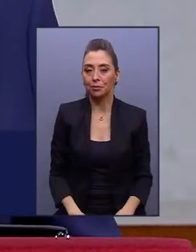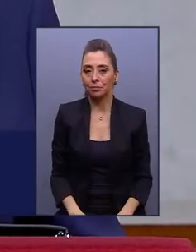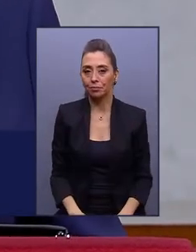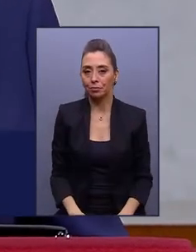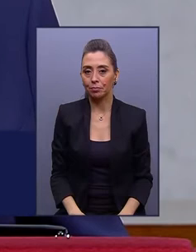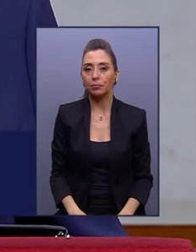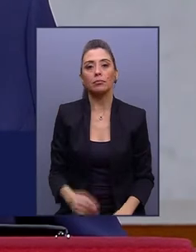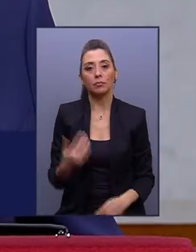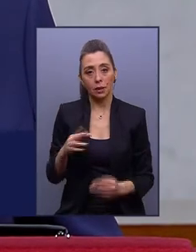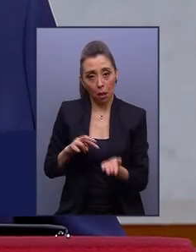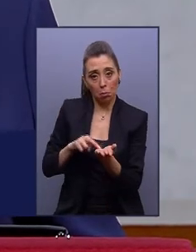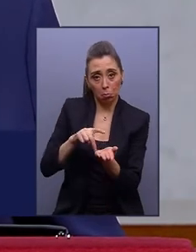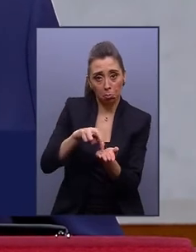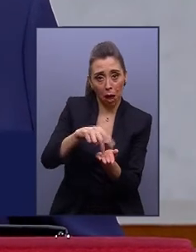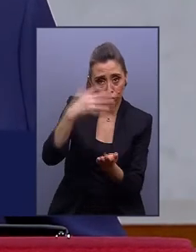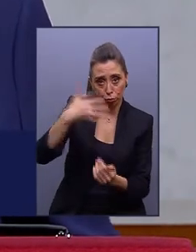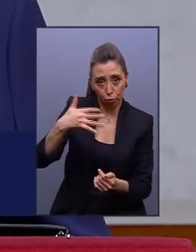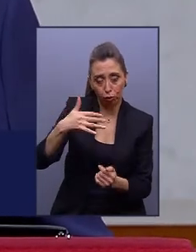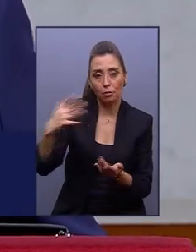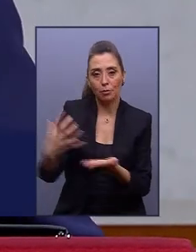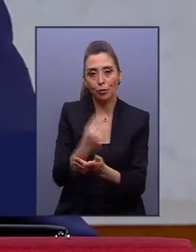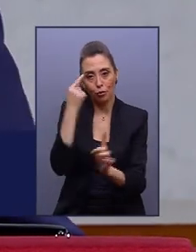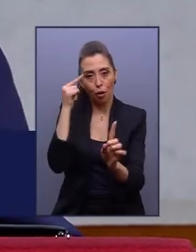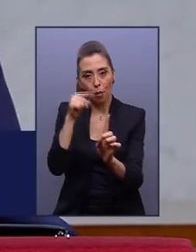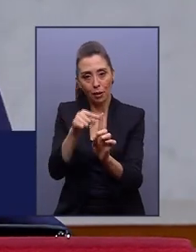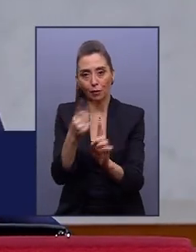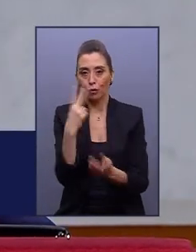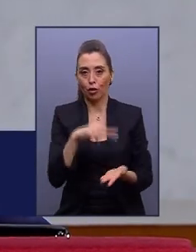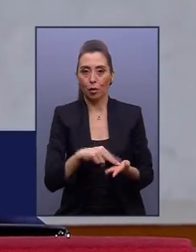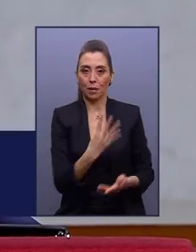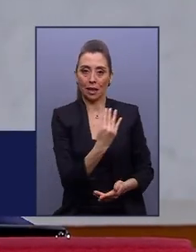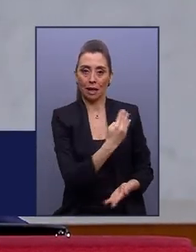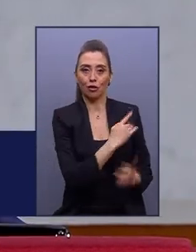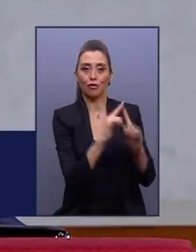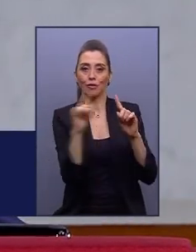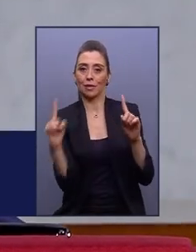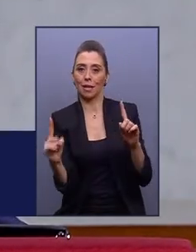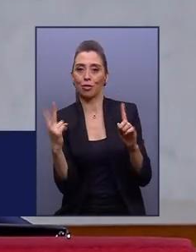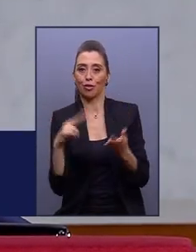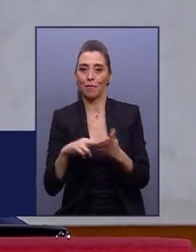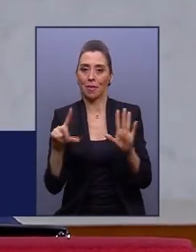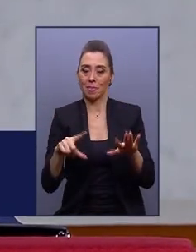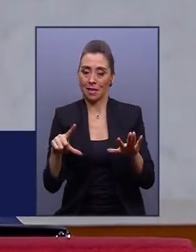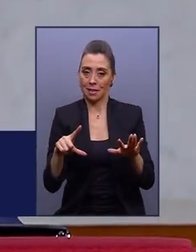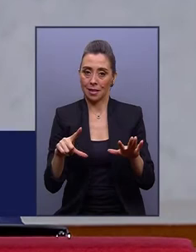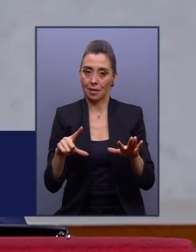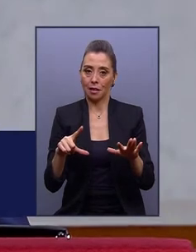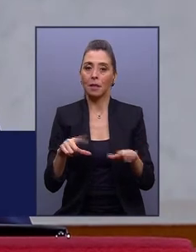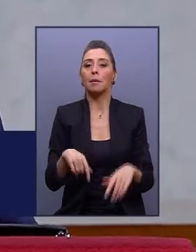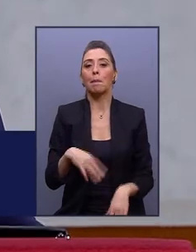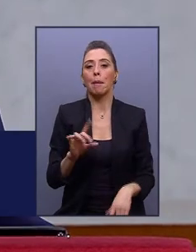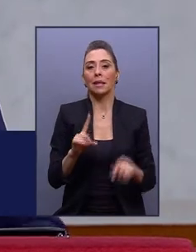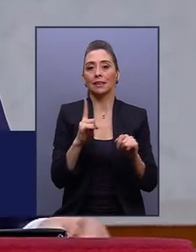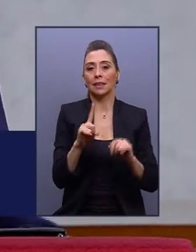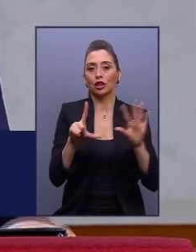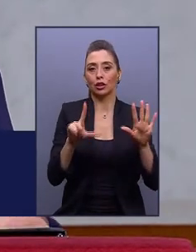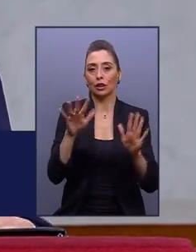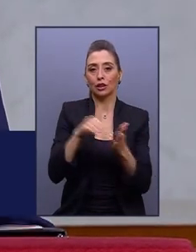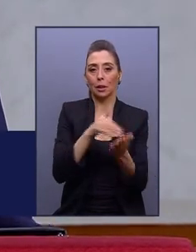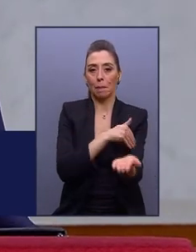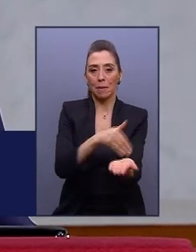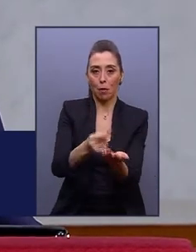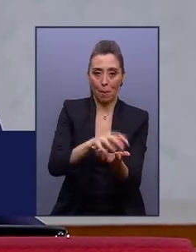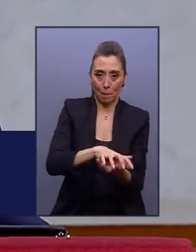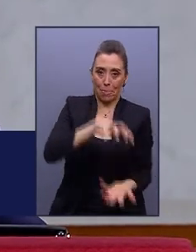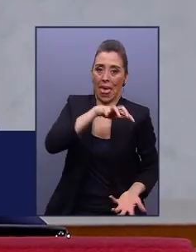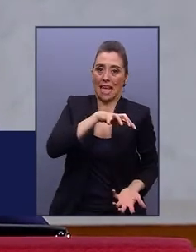Hemos dado pasos decisivos para lograr este objetivo. Desde el 2014 al 2017 aumentamos a más de 175 mil millones